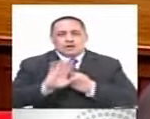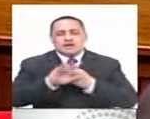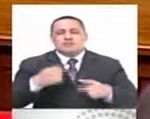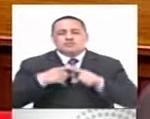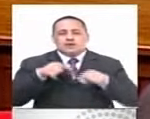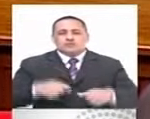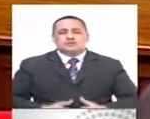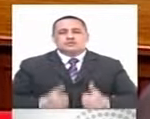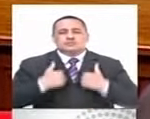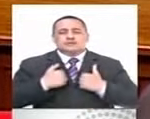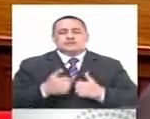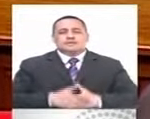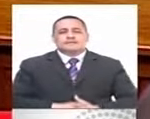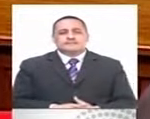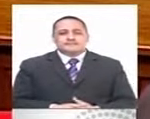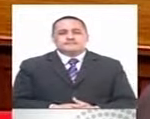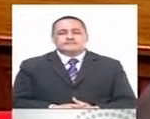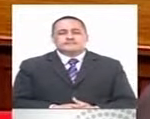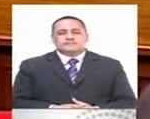eso es vida.